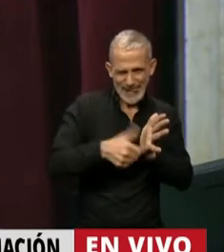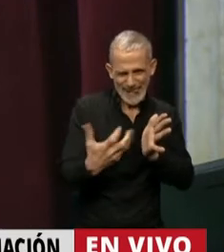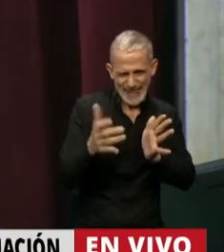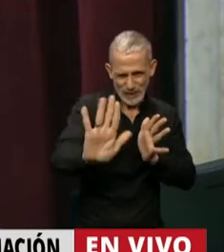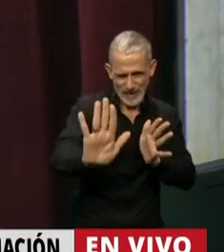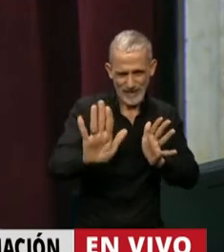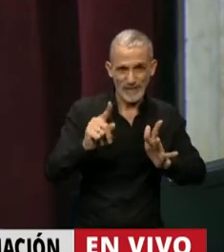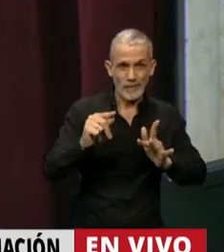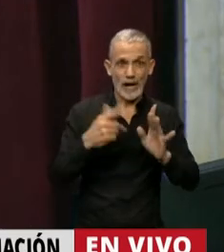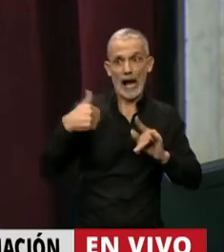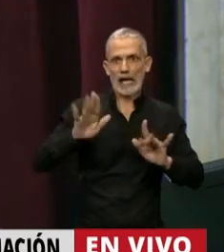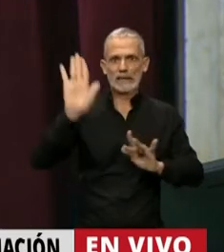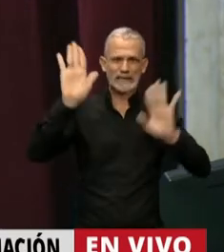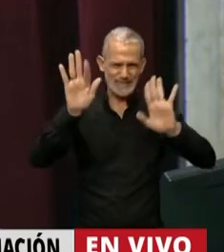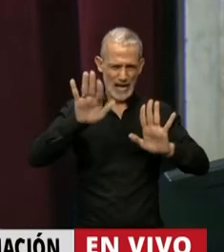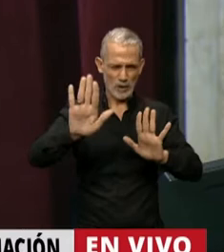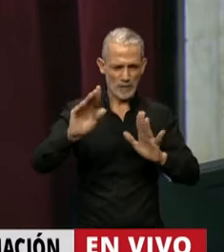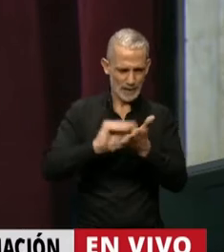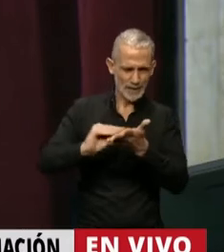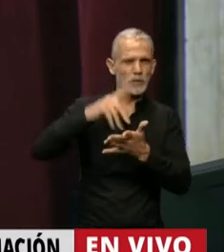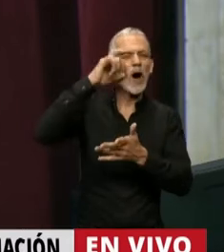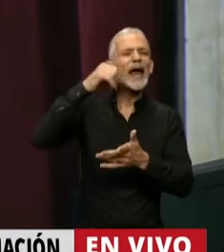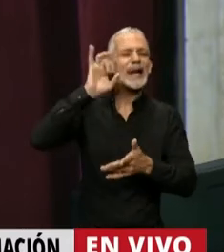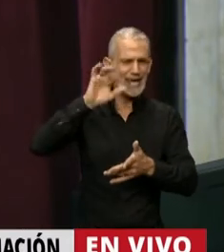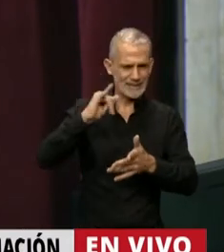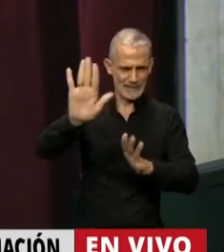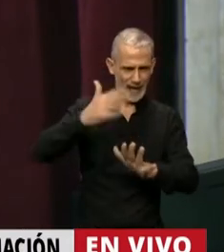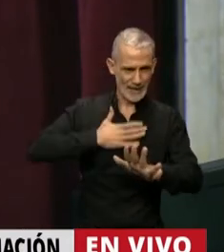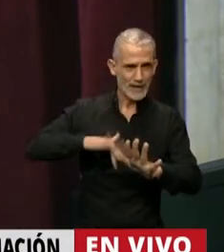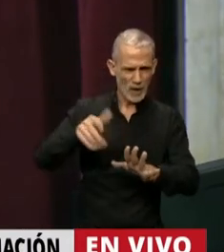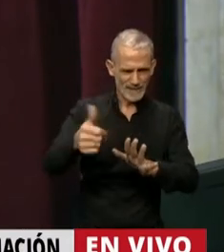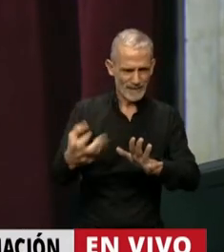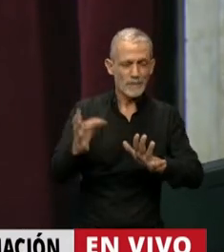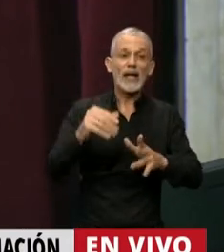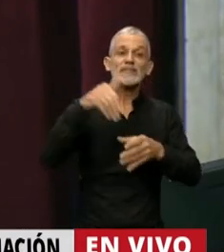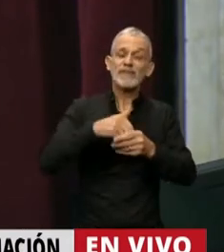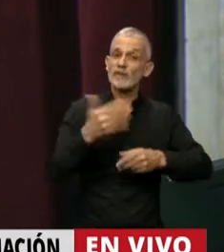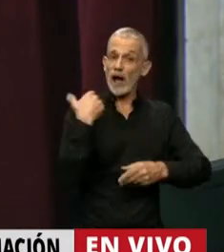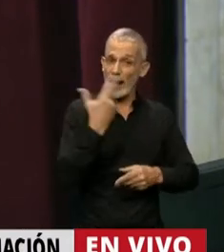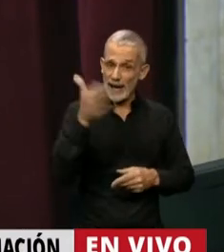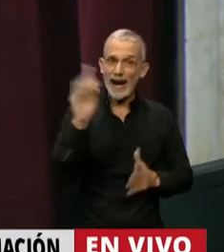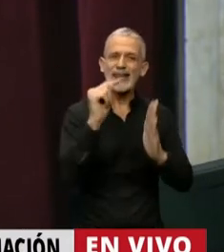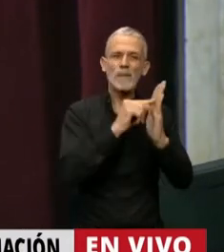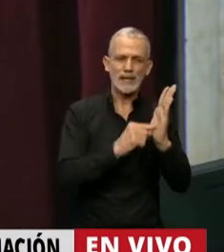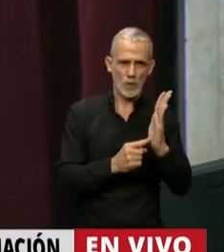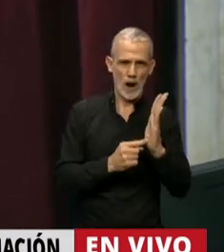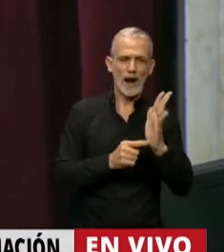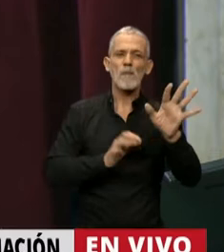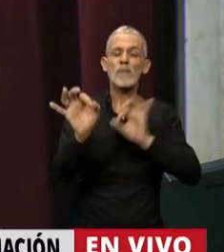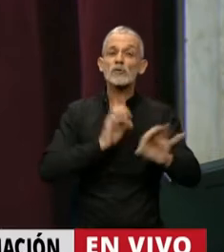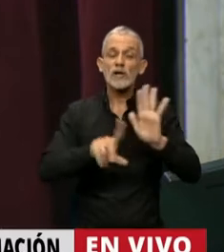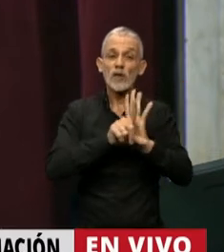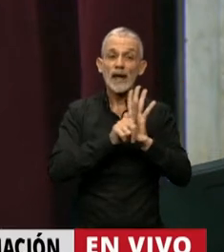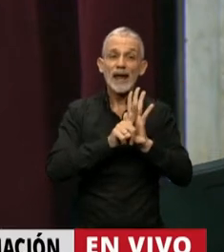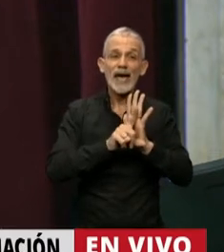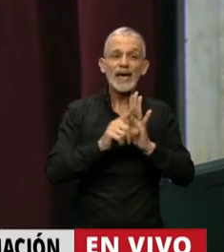con identificación, diputado Enríquez. Se va a votar en general y en particular el